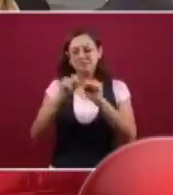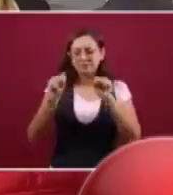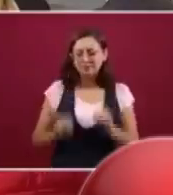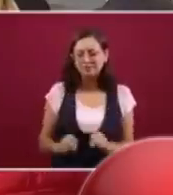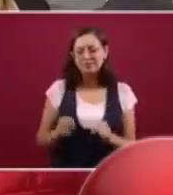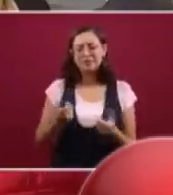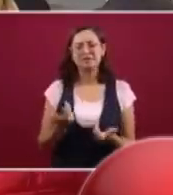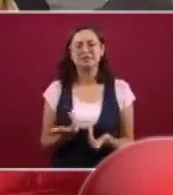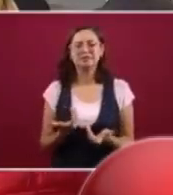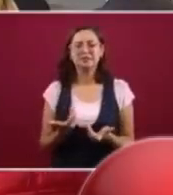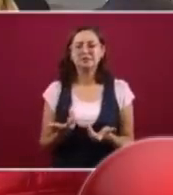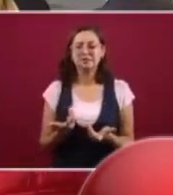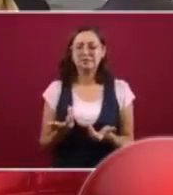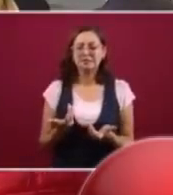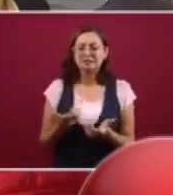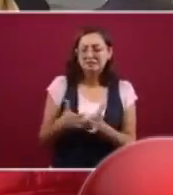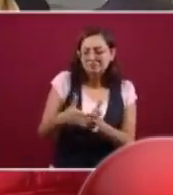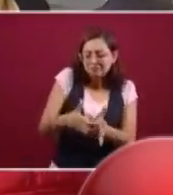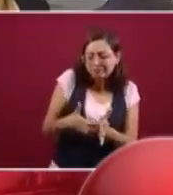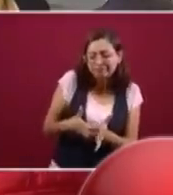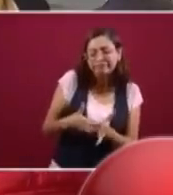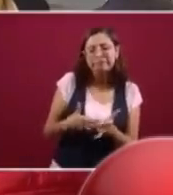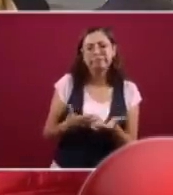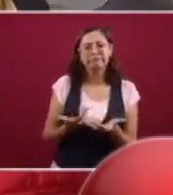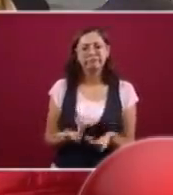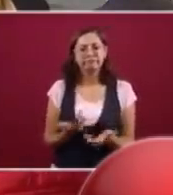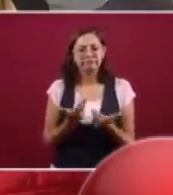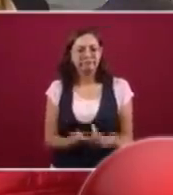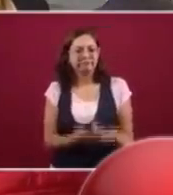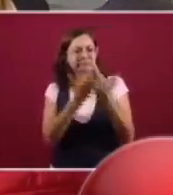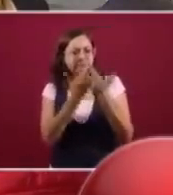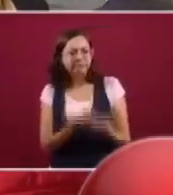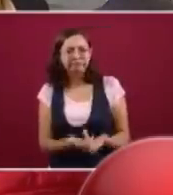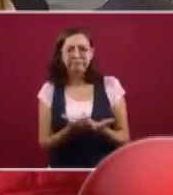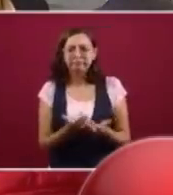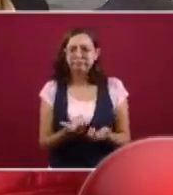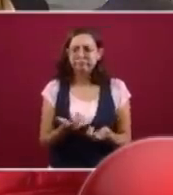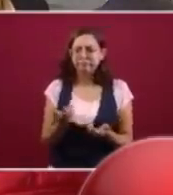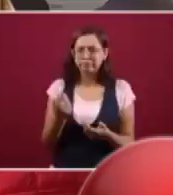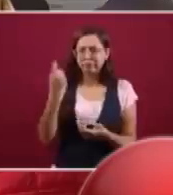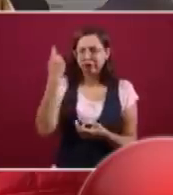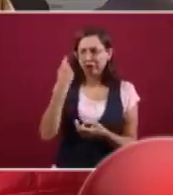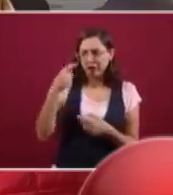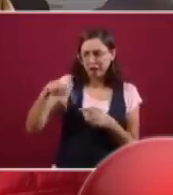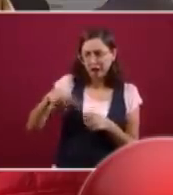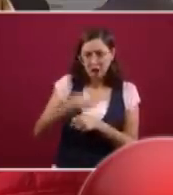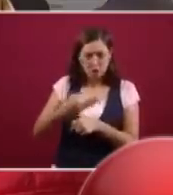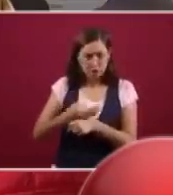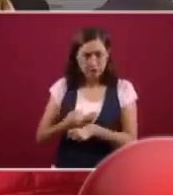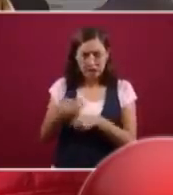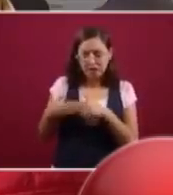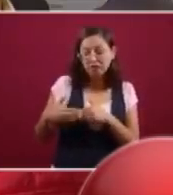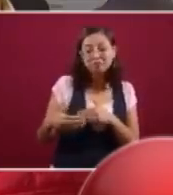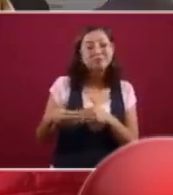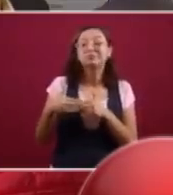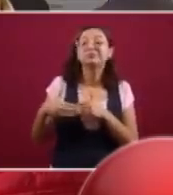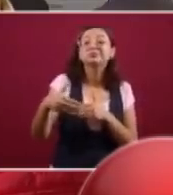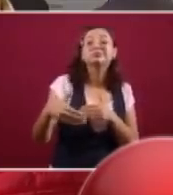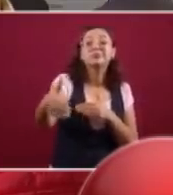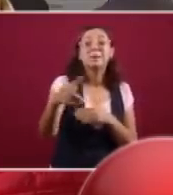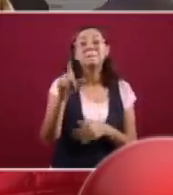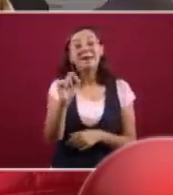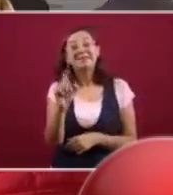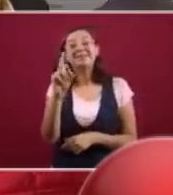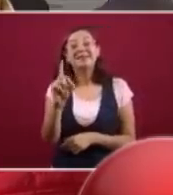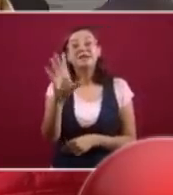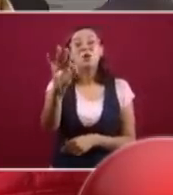ahorro sólidos y robustos no es resolver el problema de hoy, es resolver el problema de 20, 30, 40 años, cuando los jóvenes